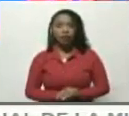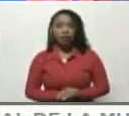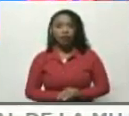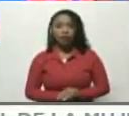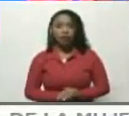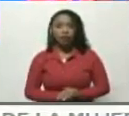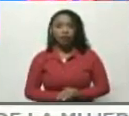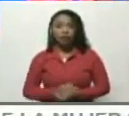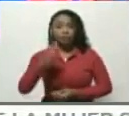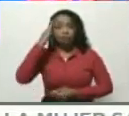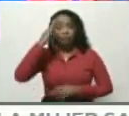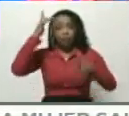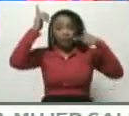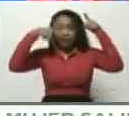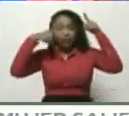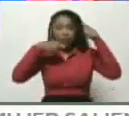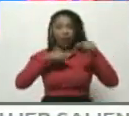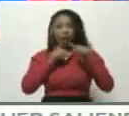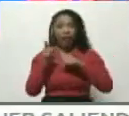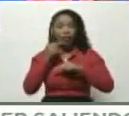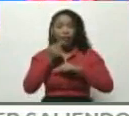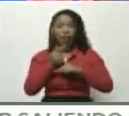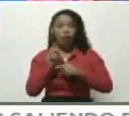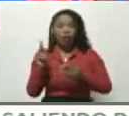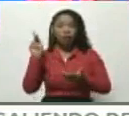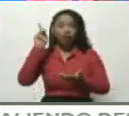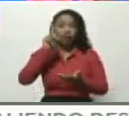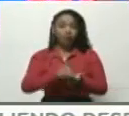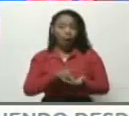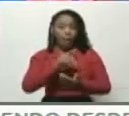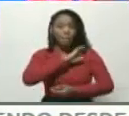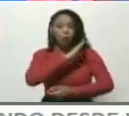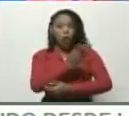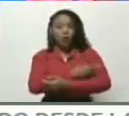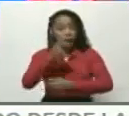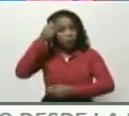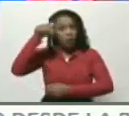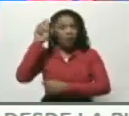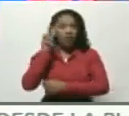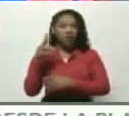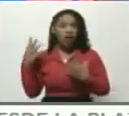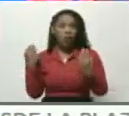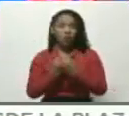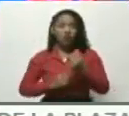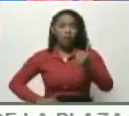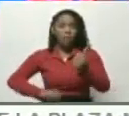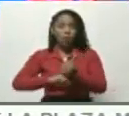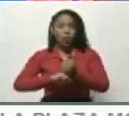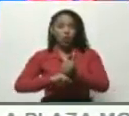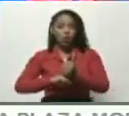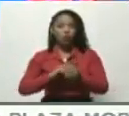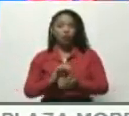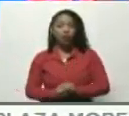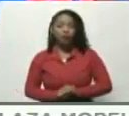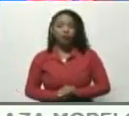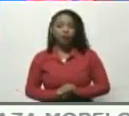Desde que el comandante Hugo Chávez arribó al poder y el pueblo venezolano con él arribó al poder,